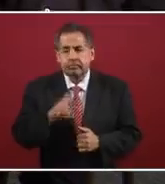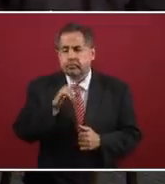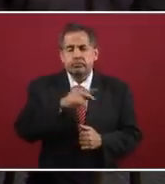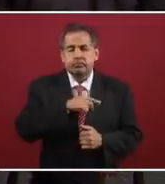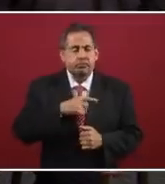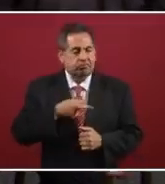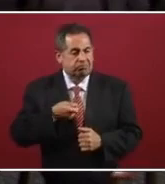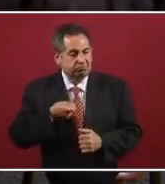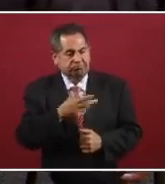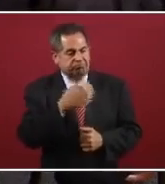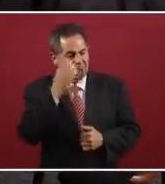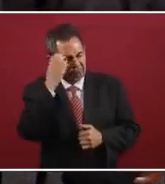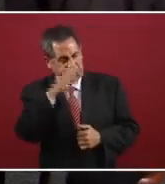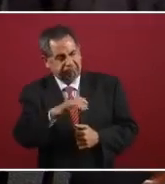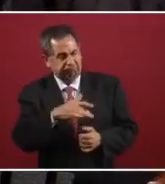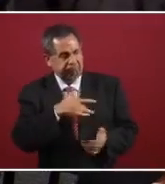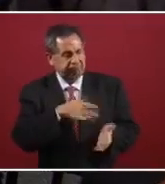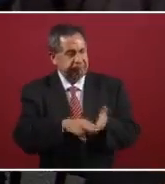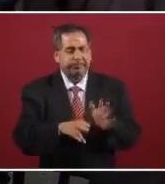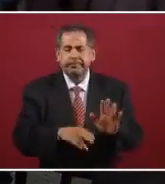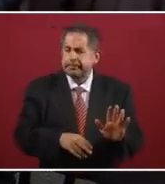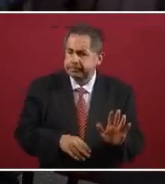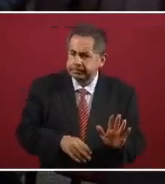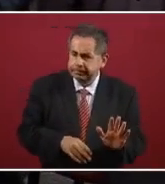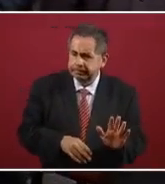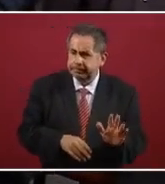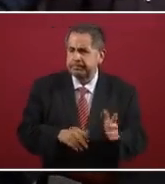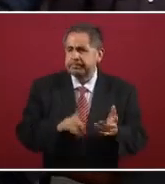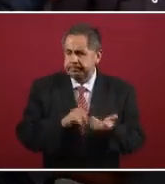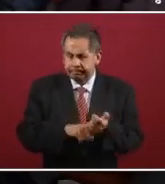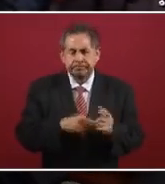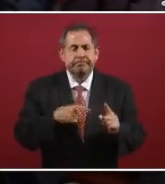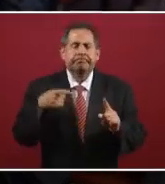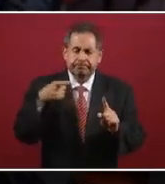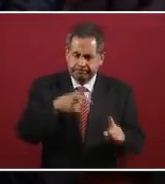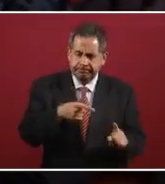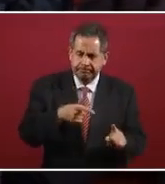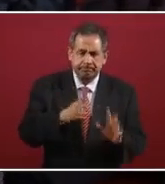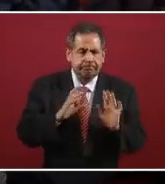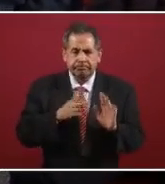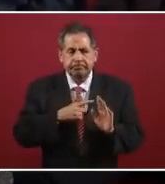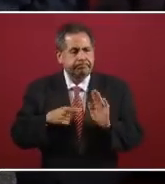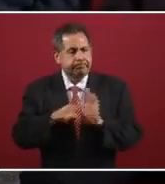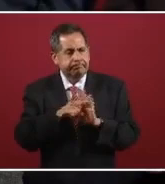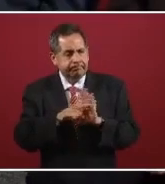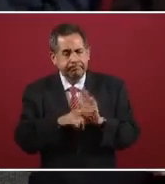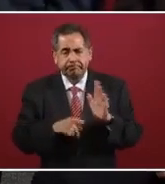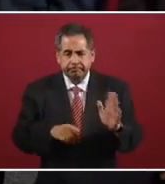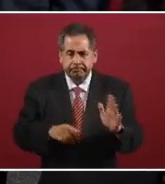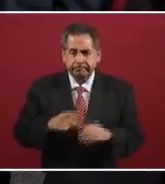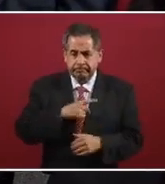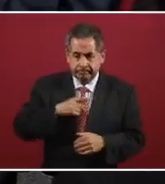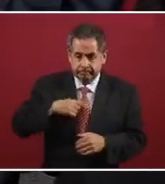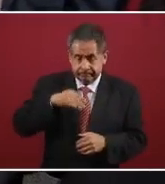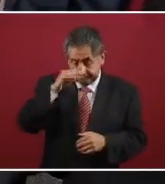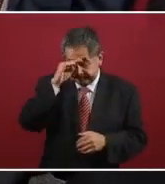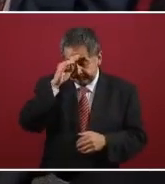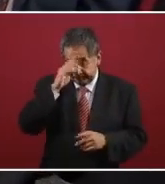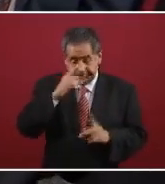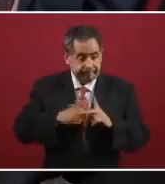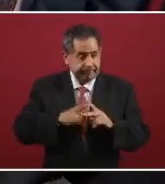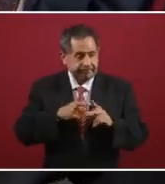criminalidad. Son objetivos importantísimos, pero si nos dejamos desviar solamente pensando en los indicadores